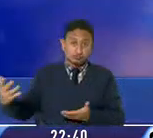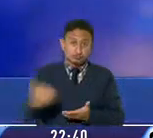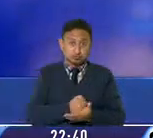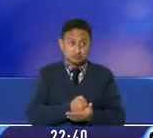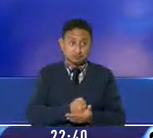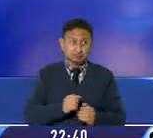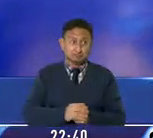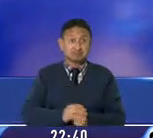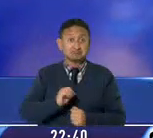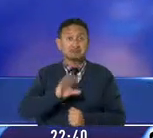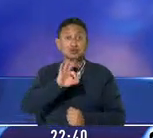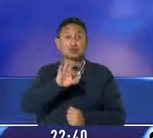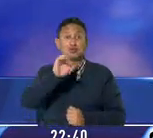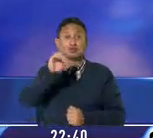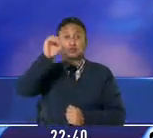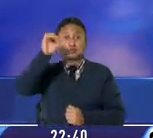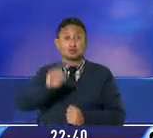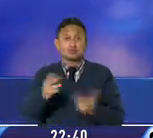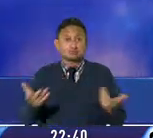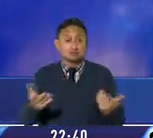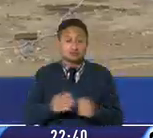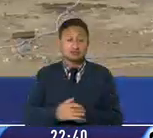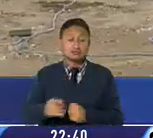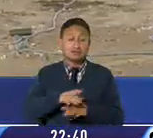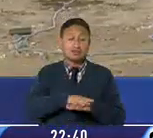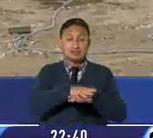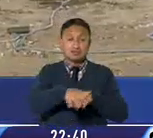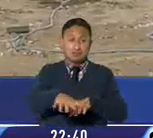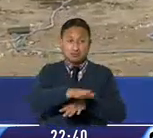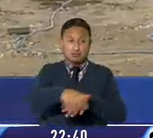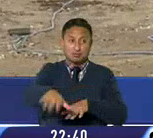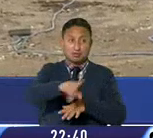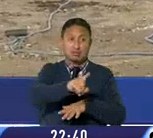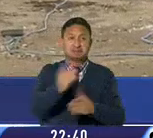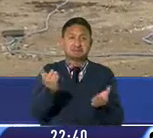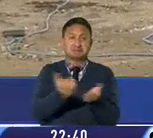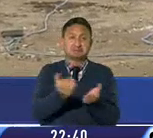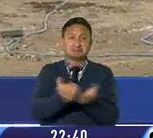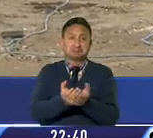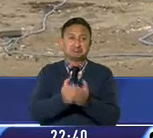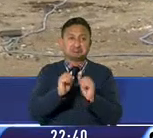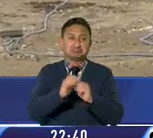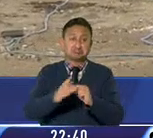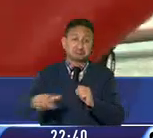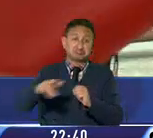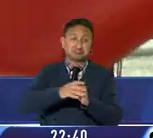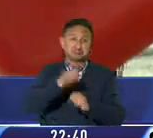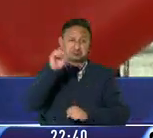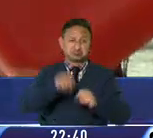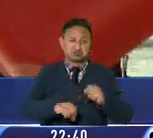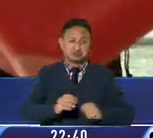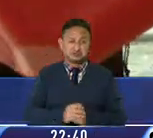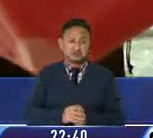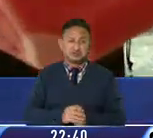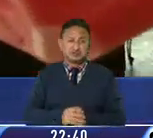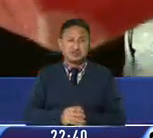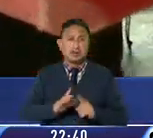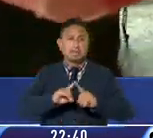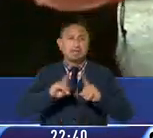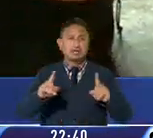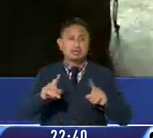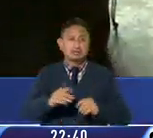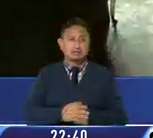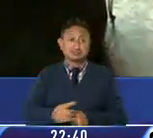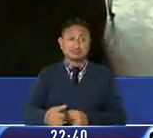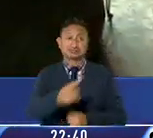el 90% restante va a mares, ríos y rellenos sanitarios contaminando el medio ambiente. ¿Pero qué pensaría usted si le digo que